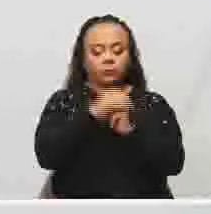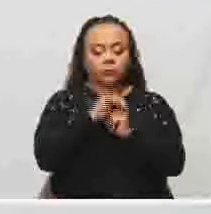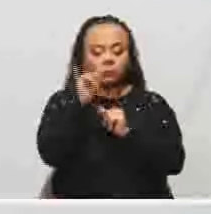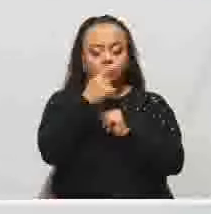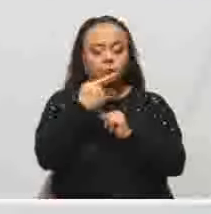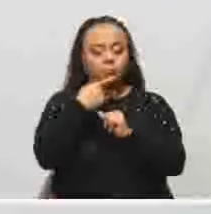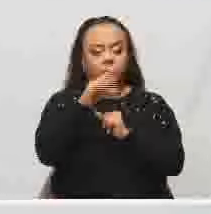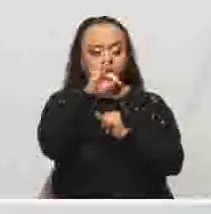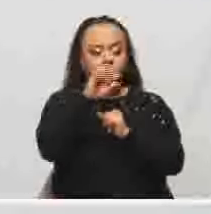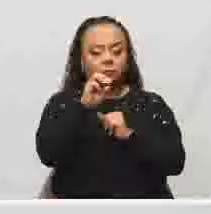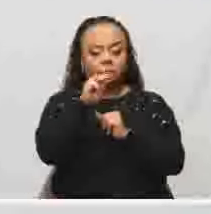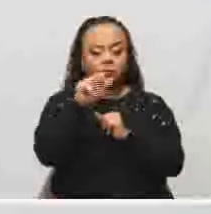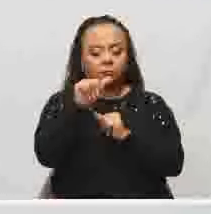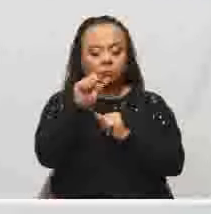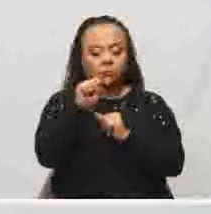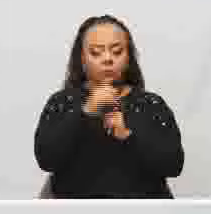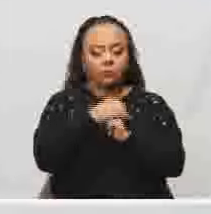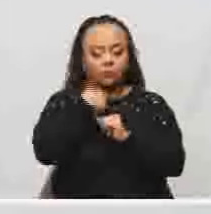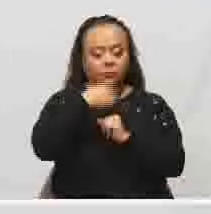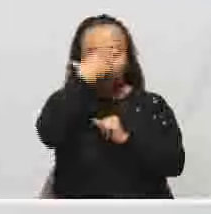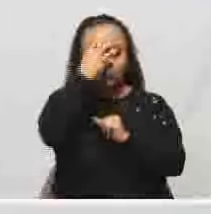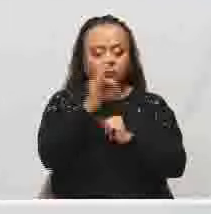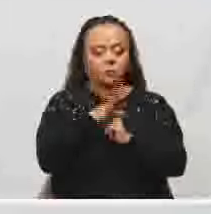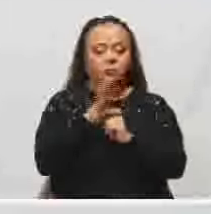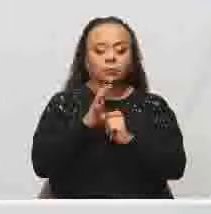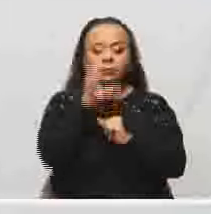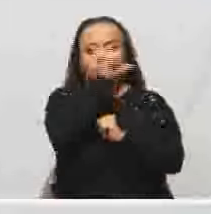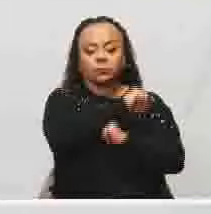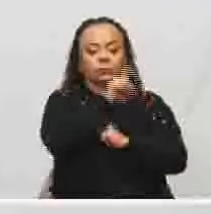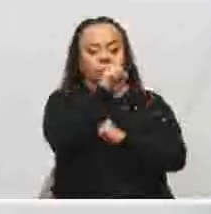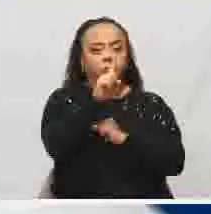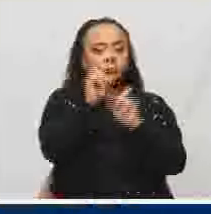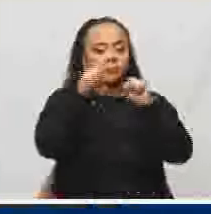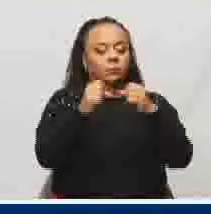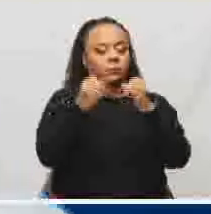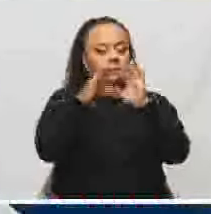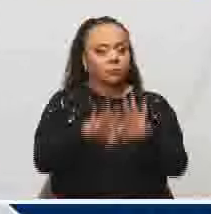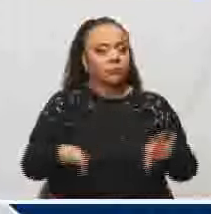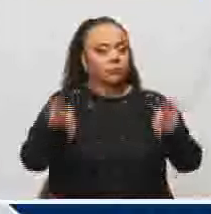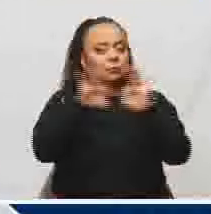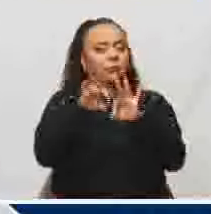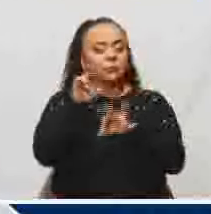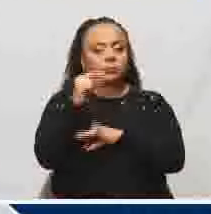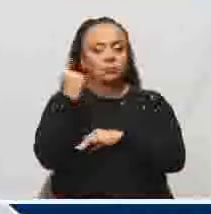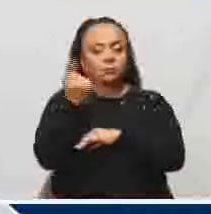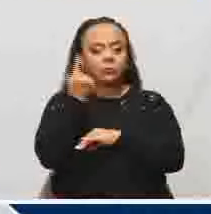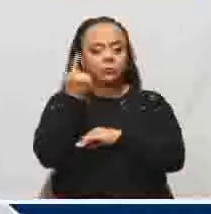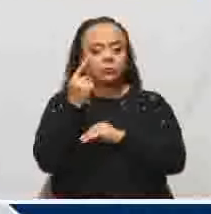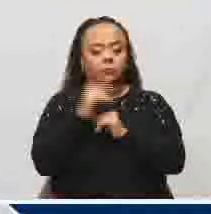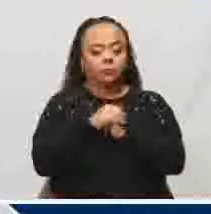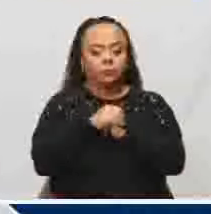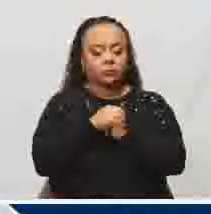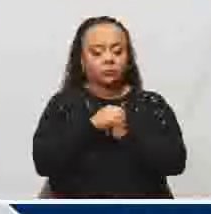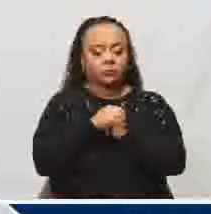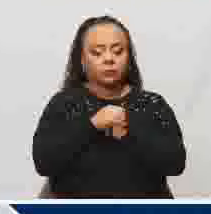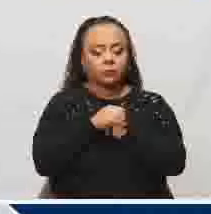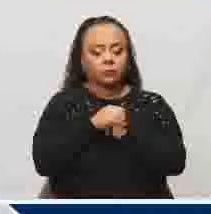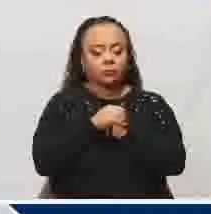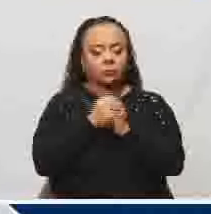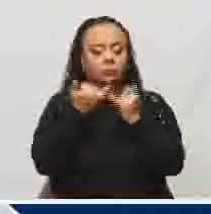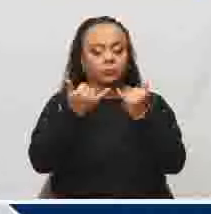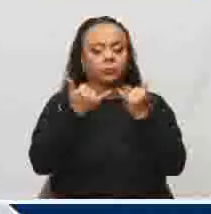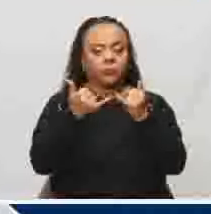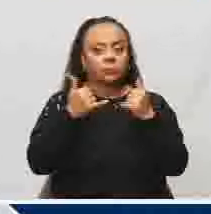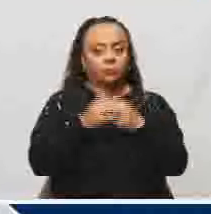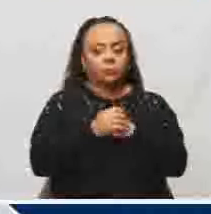mencionaba Tomás creo que encuentra una puerta muy importante no solamente tomando en cuenta digamos este cierre de